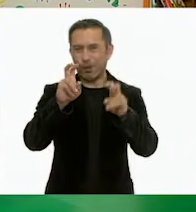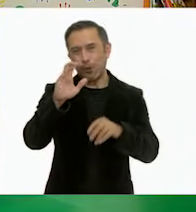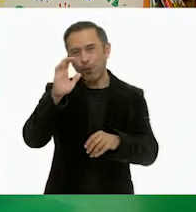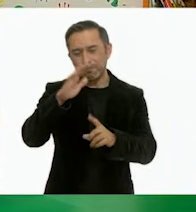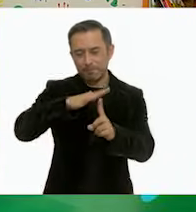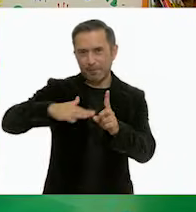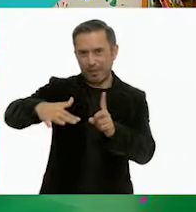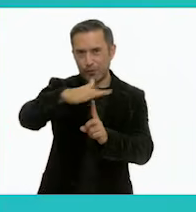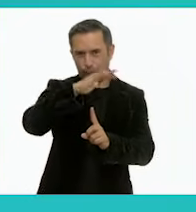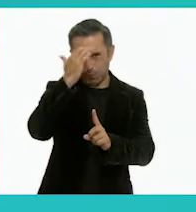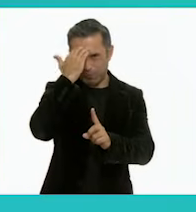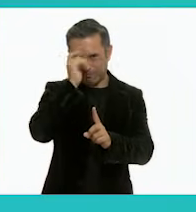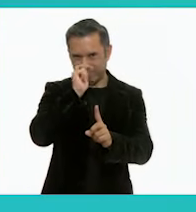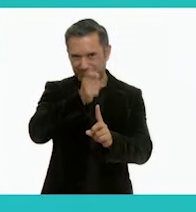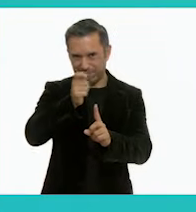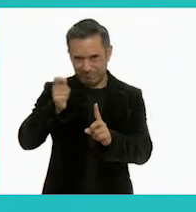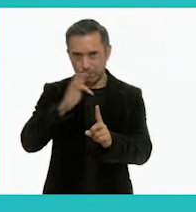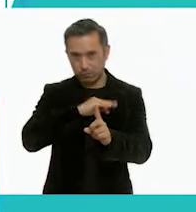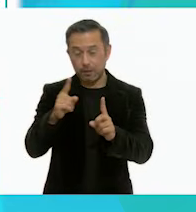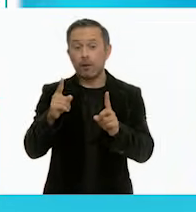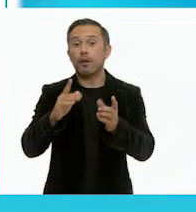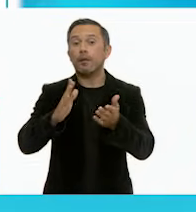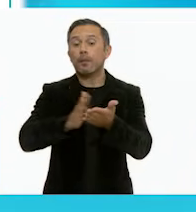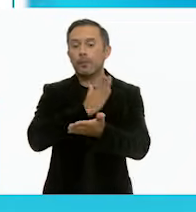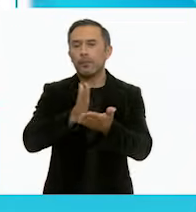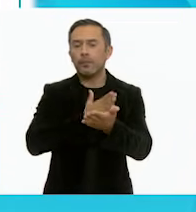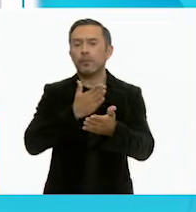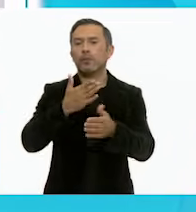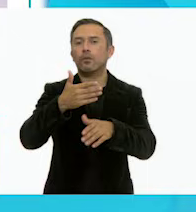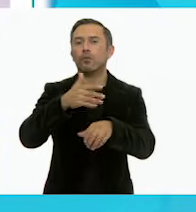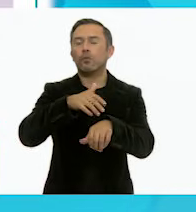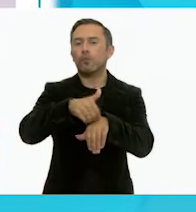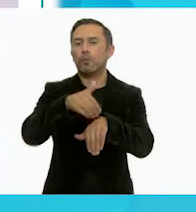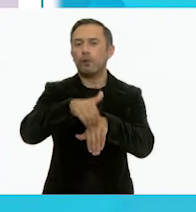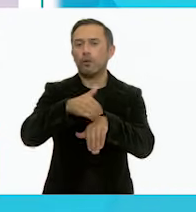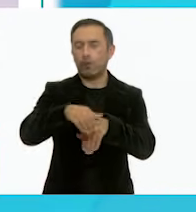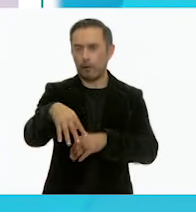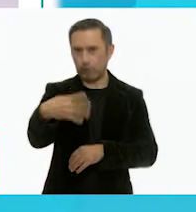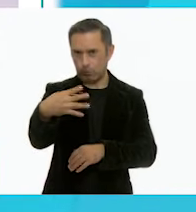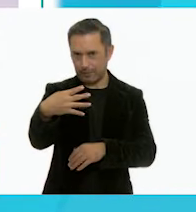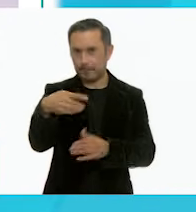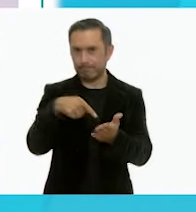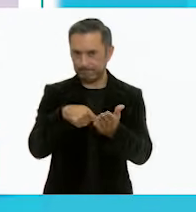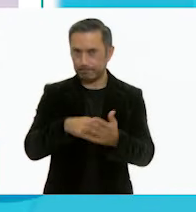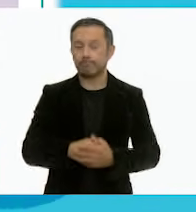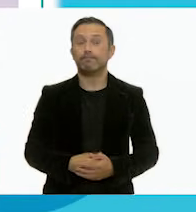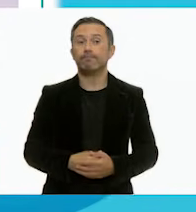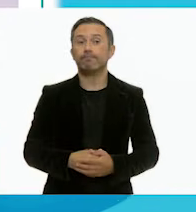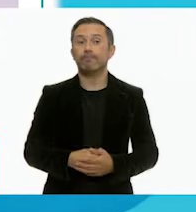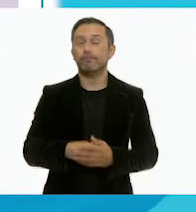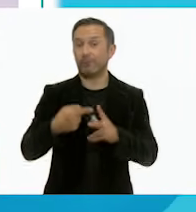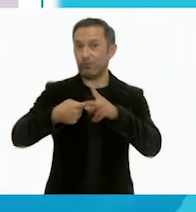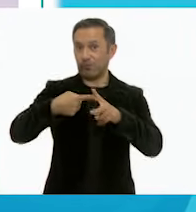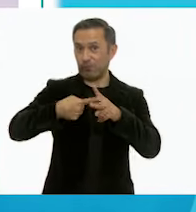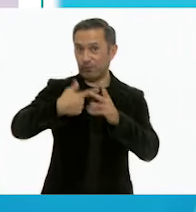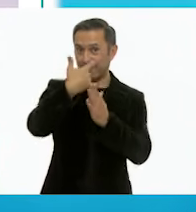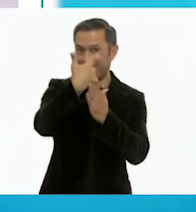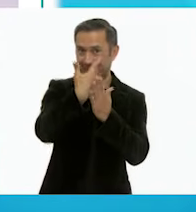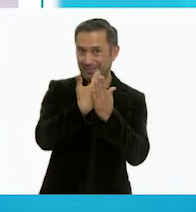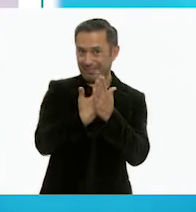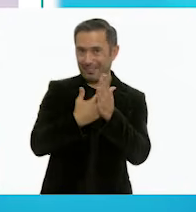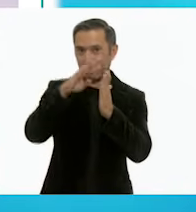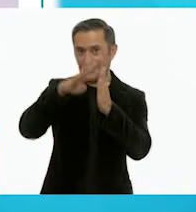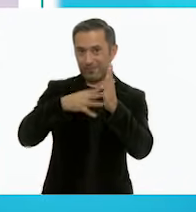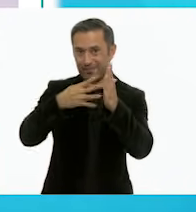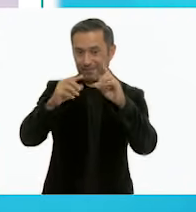medio en la página 14. En esta parte de arriba viene